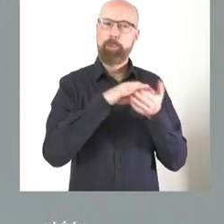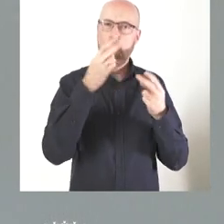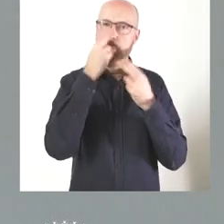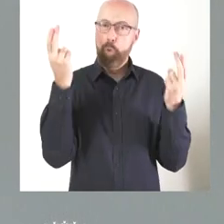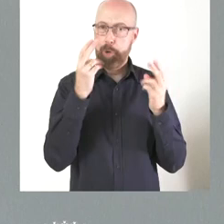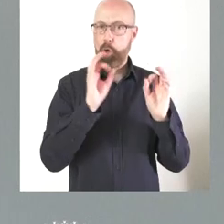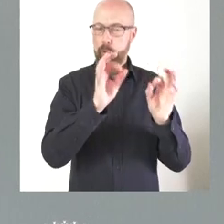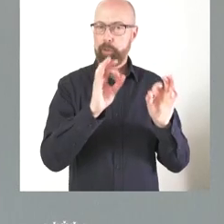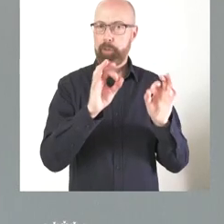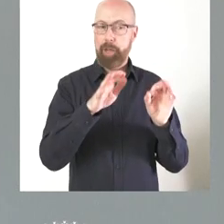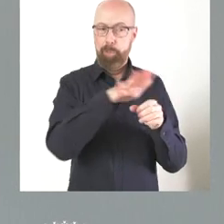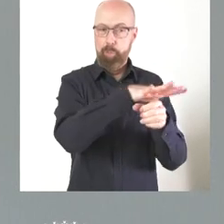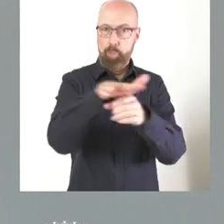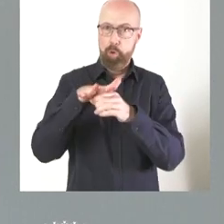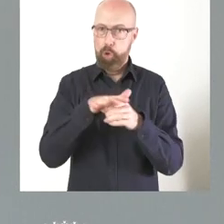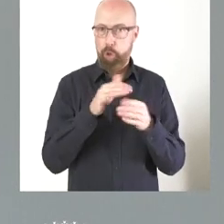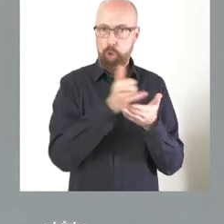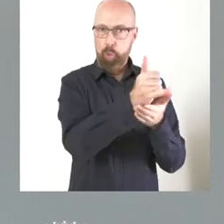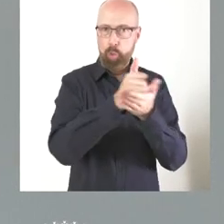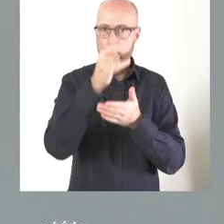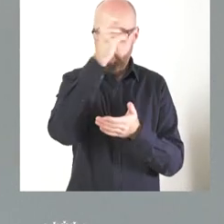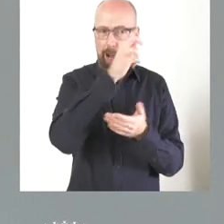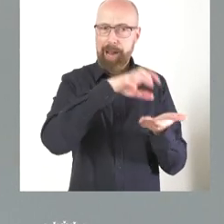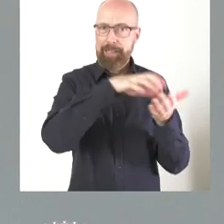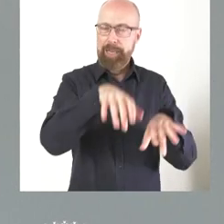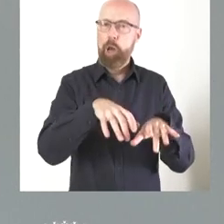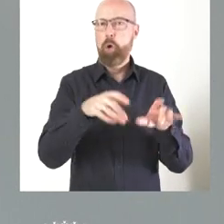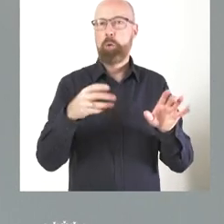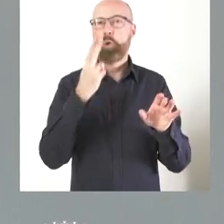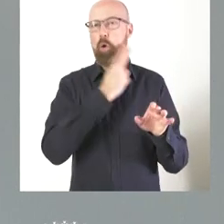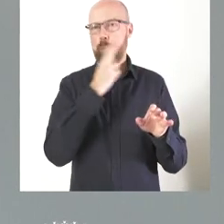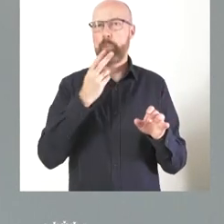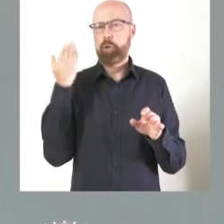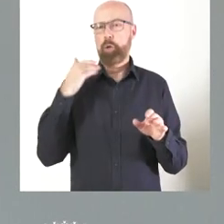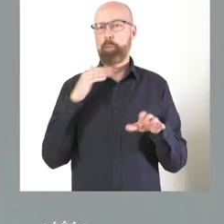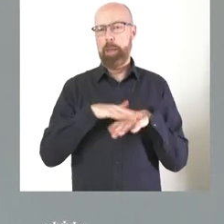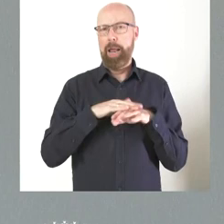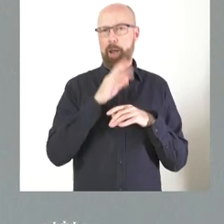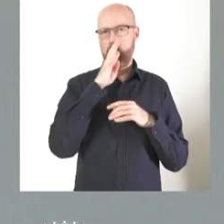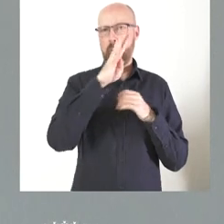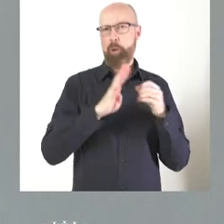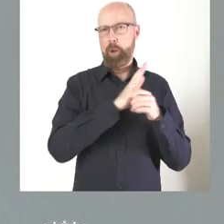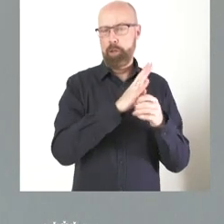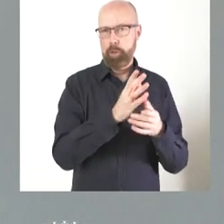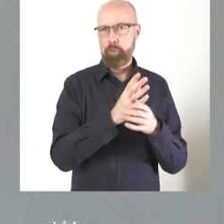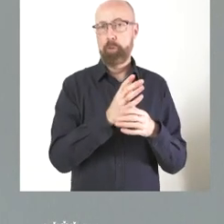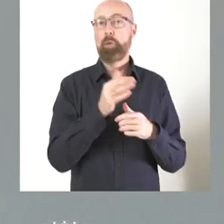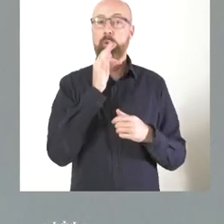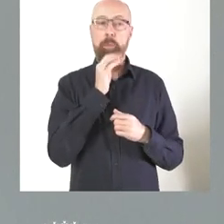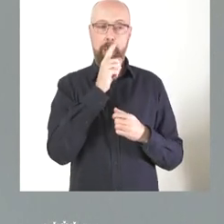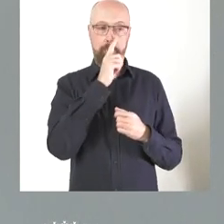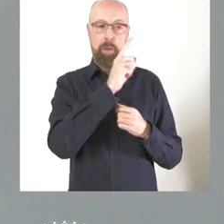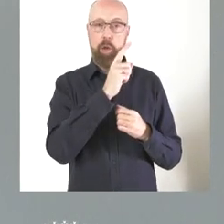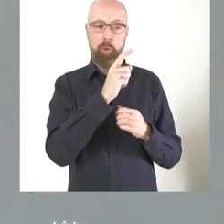especialmente en el mundo rural de Castilla y león es un compromiso de legislatura todavía no Hemos cumplido el primer año esta legislatura